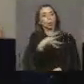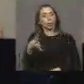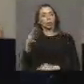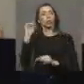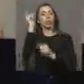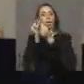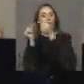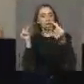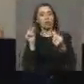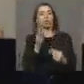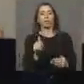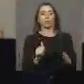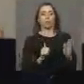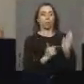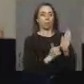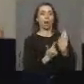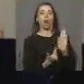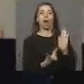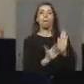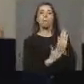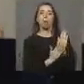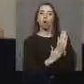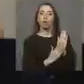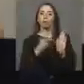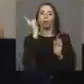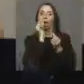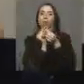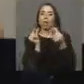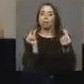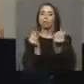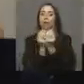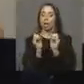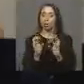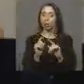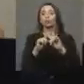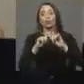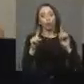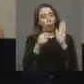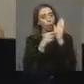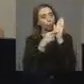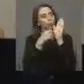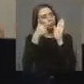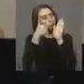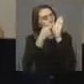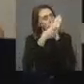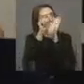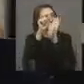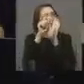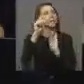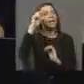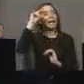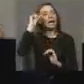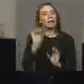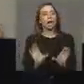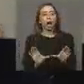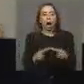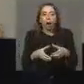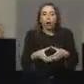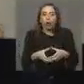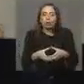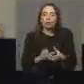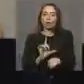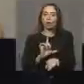nacional en educación. Otro aspecto que sin duda es un acierto es la creación de los consejos locales de